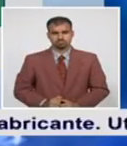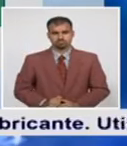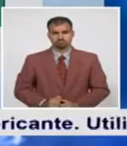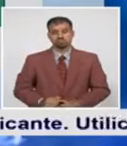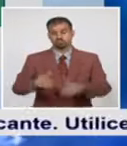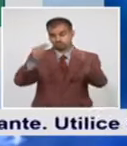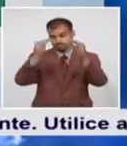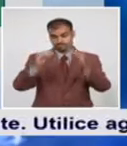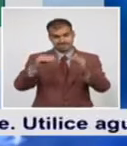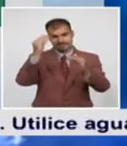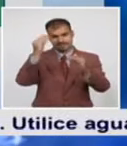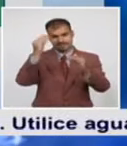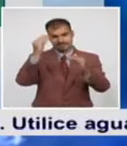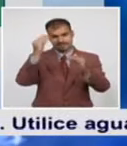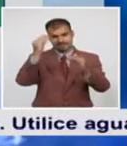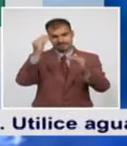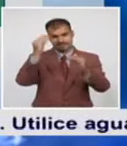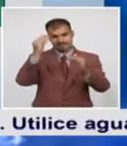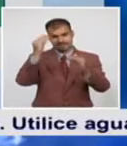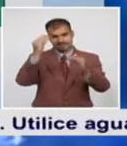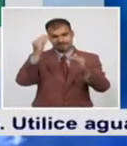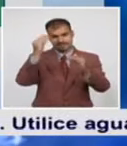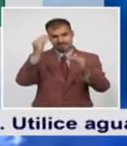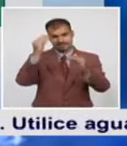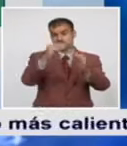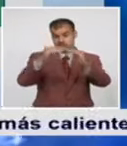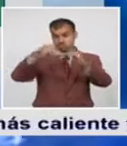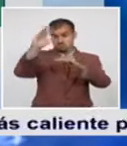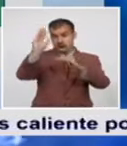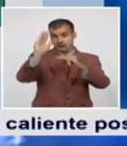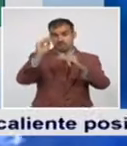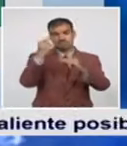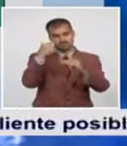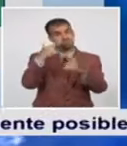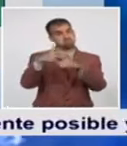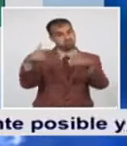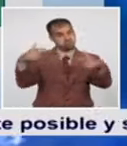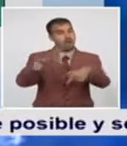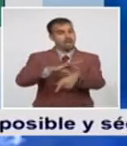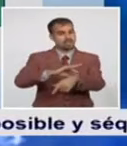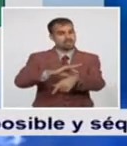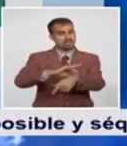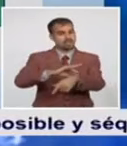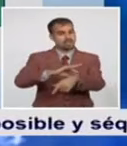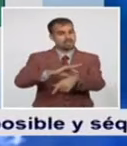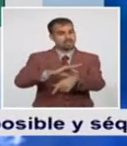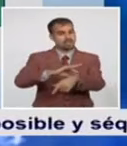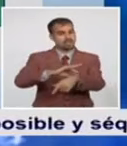60 y más años de edad con una cifra elevada de casos,